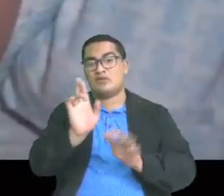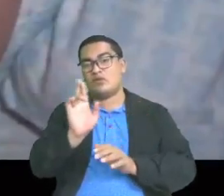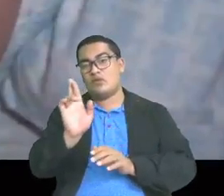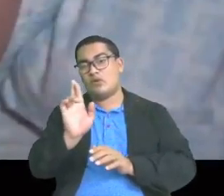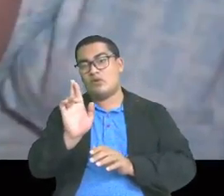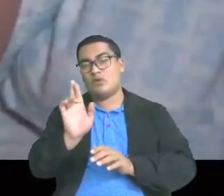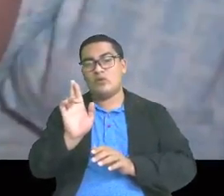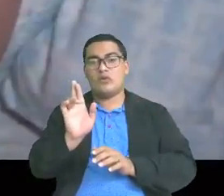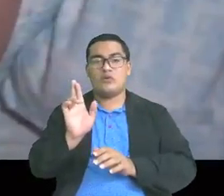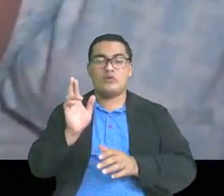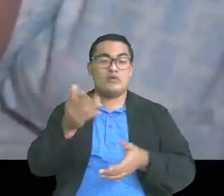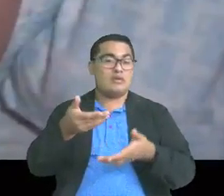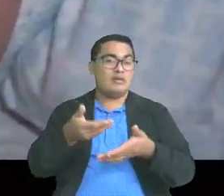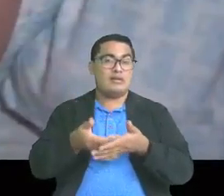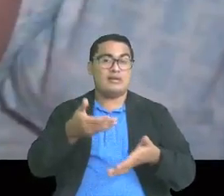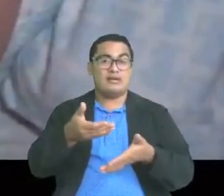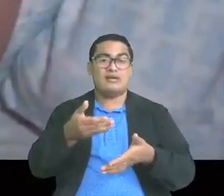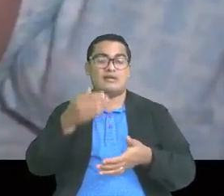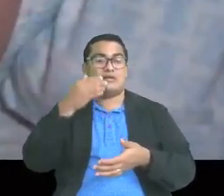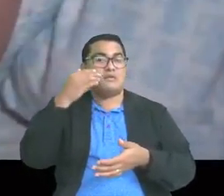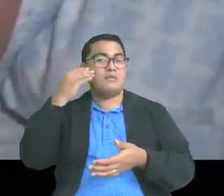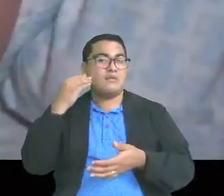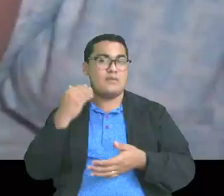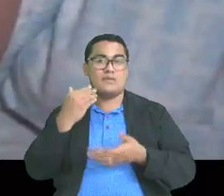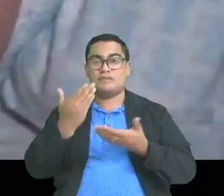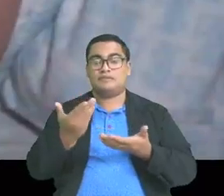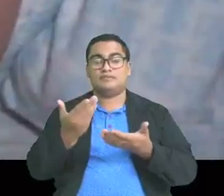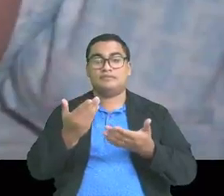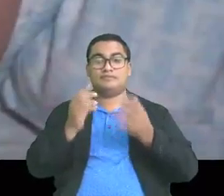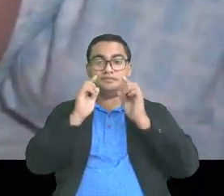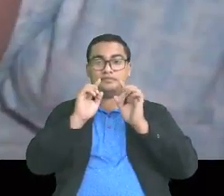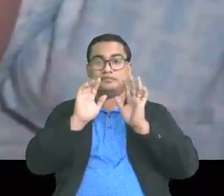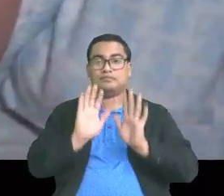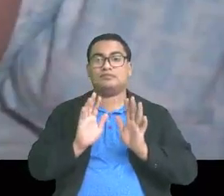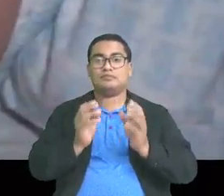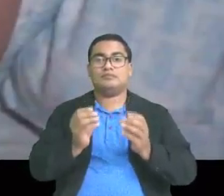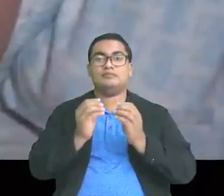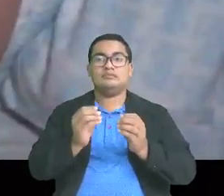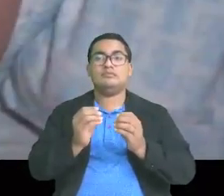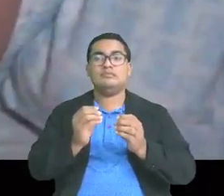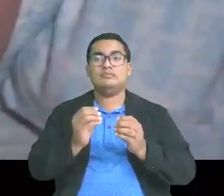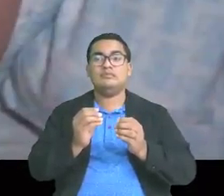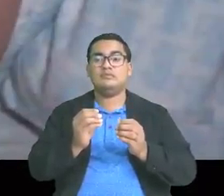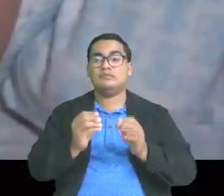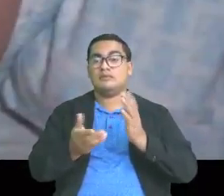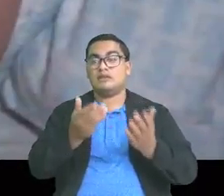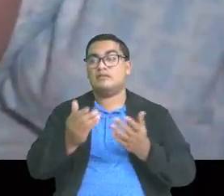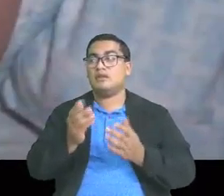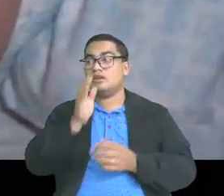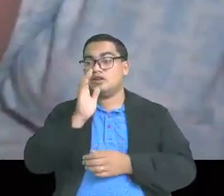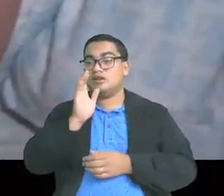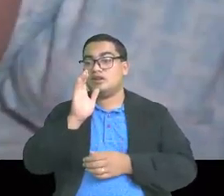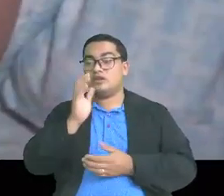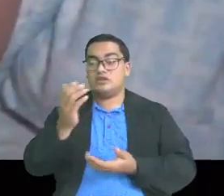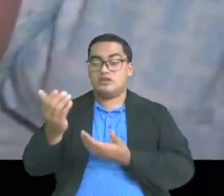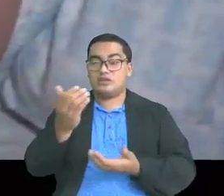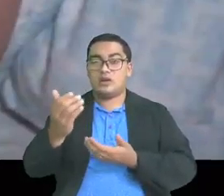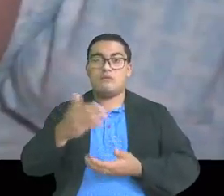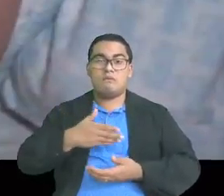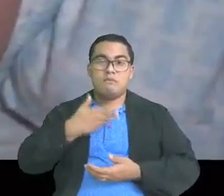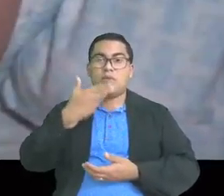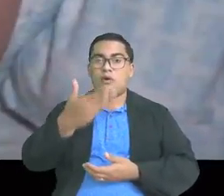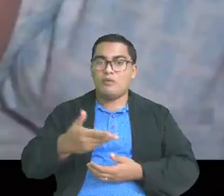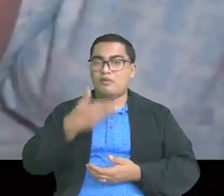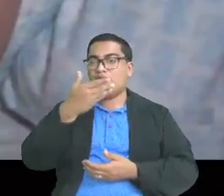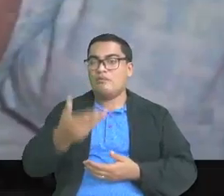que se ponga caliente, que se ponga morado, que simultáneamente tenga vómitos el niño. Los niños normalmente no vomitan.